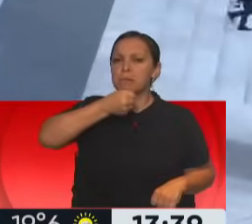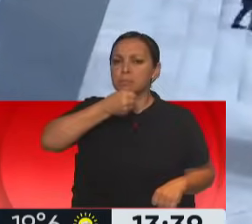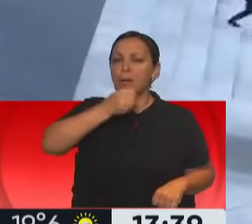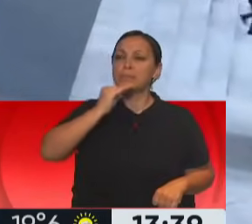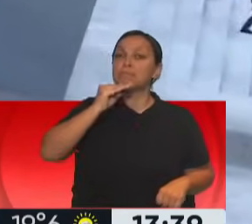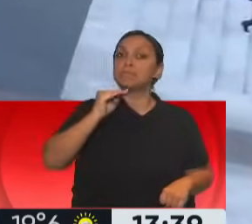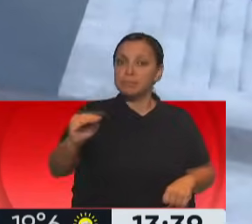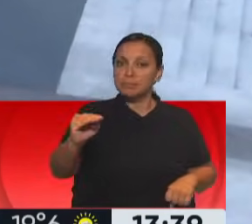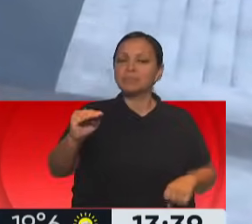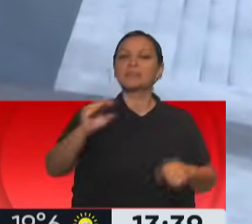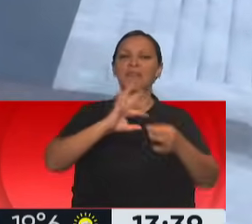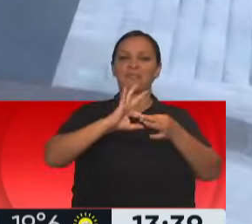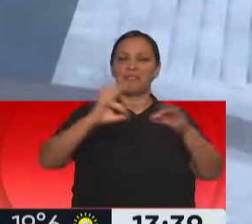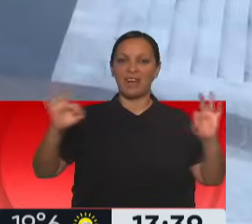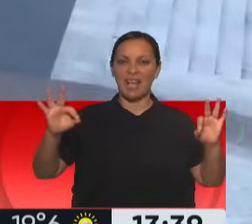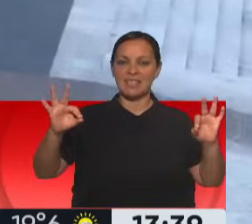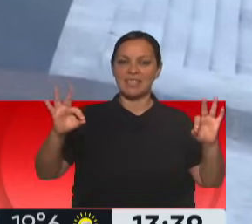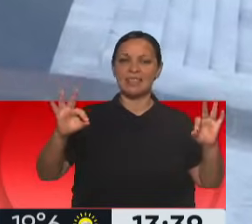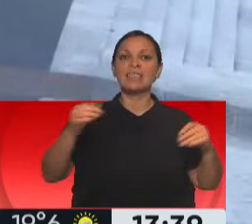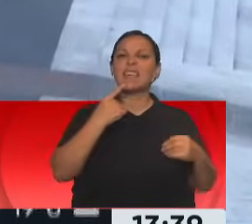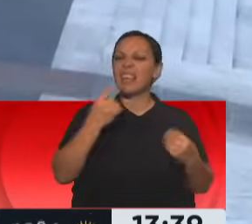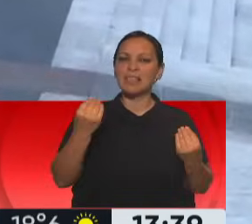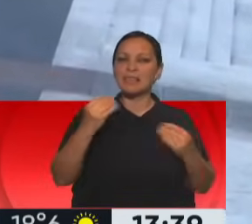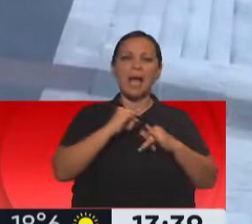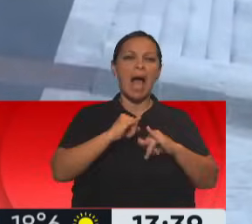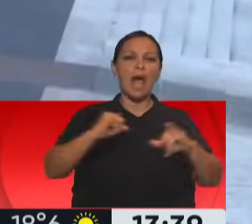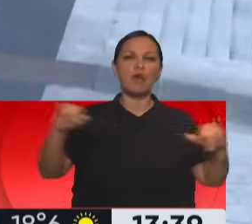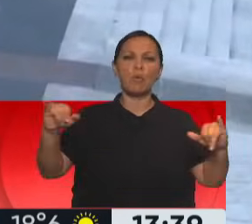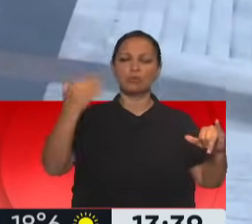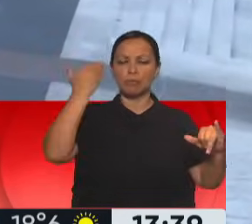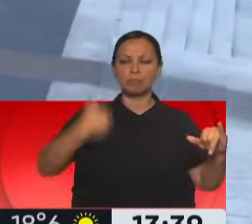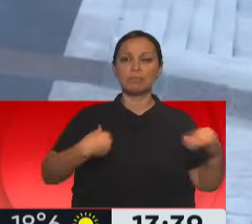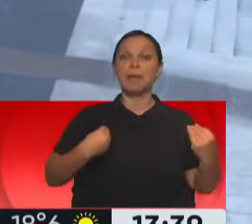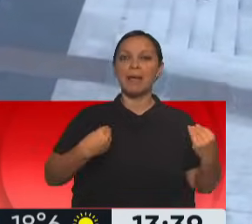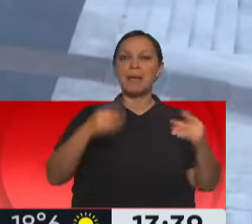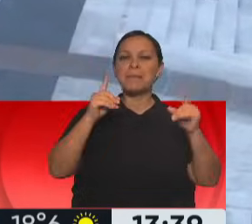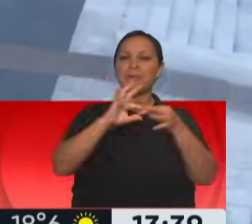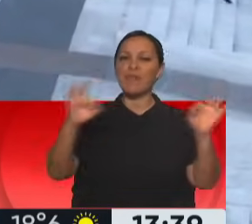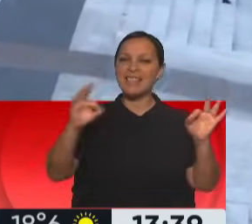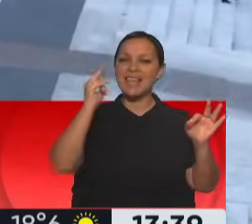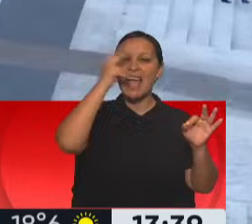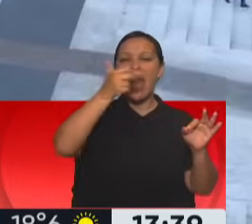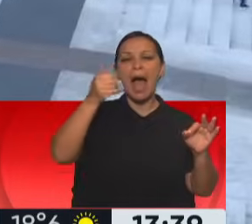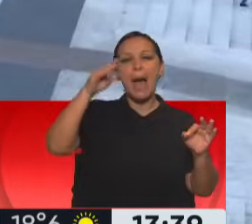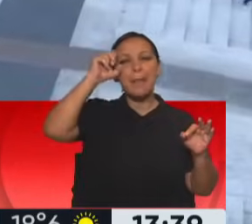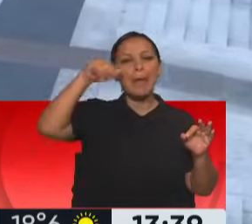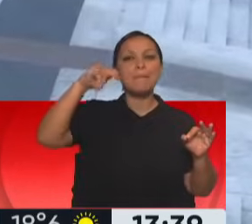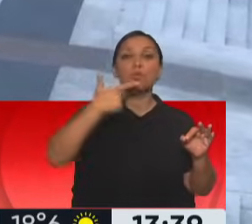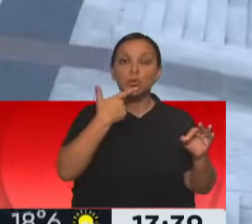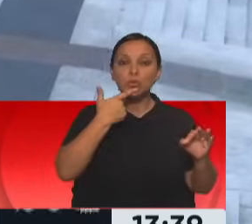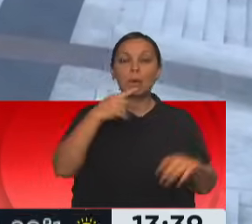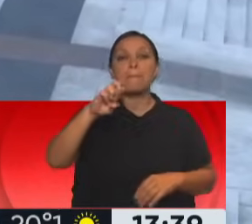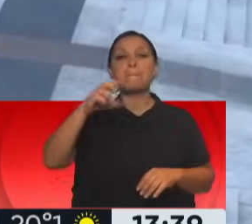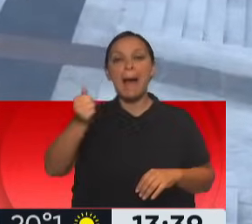famosa fórmula Anuntio Vobis Gaudium Magnum Habemus Papam. Y ahí da el nombre